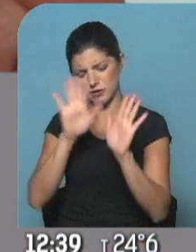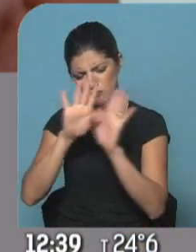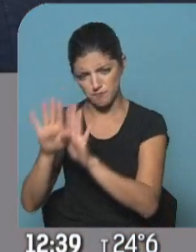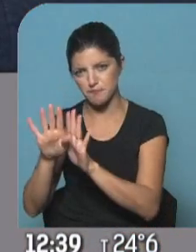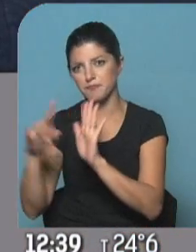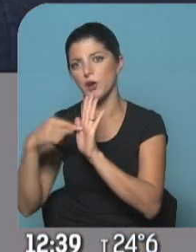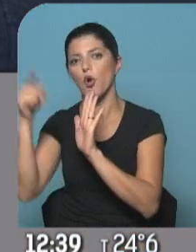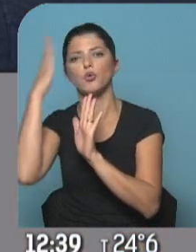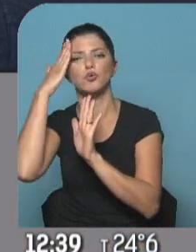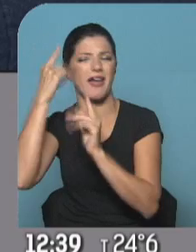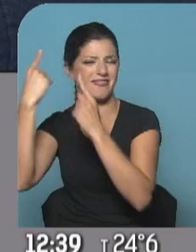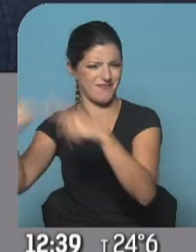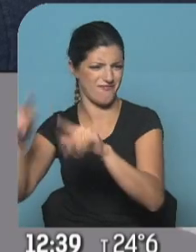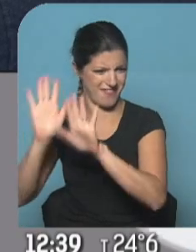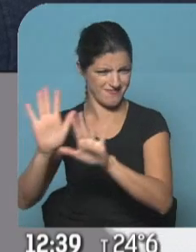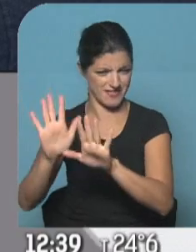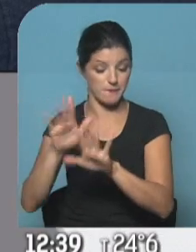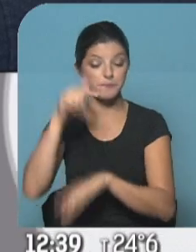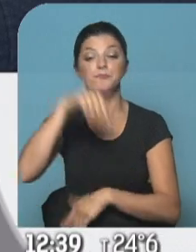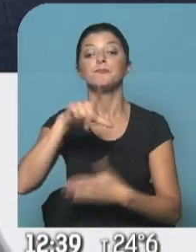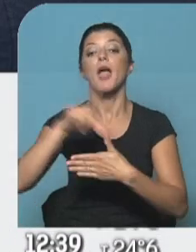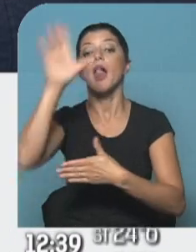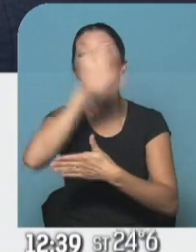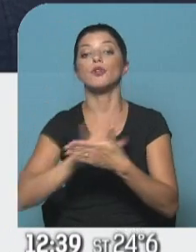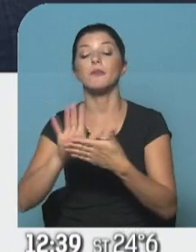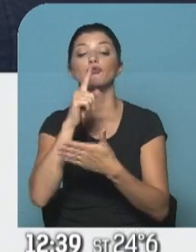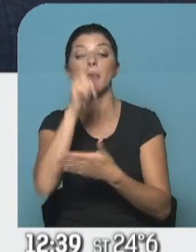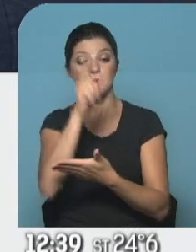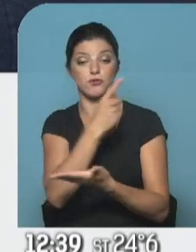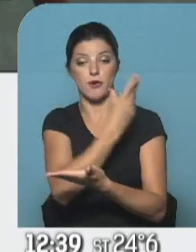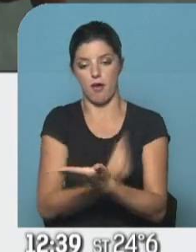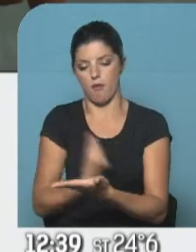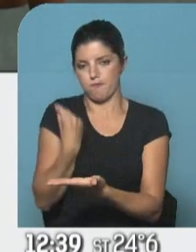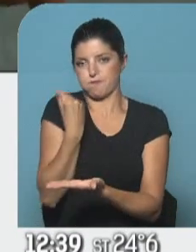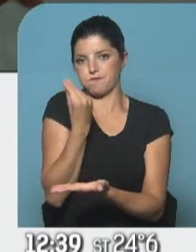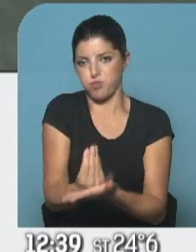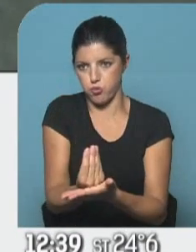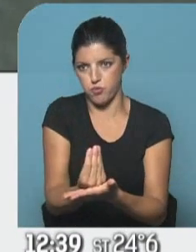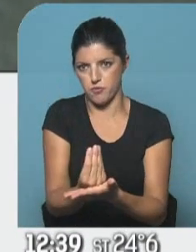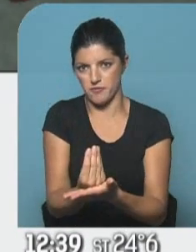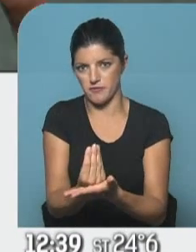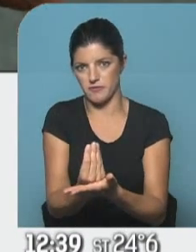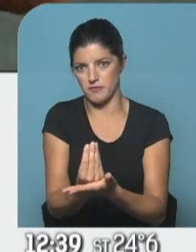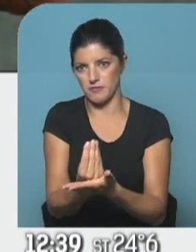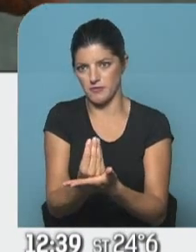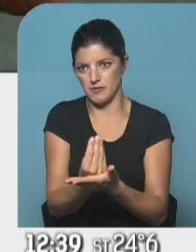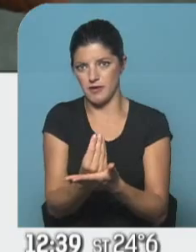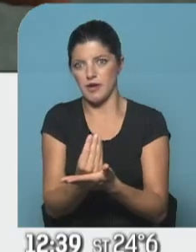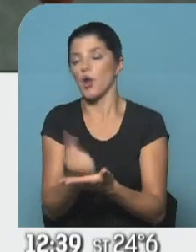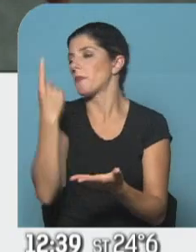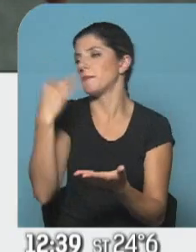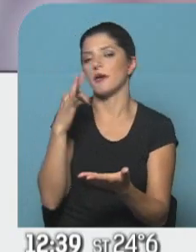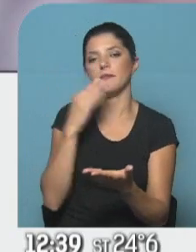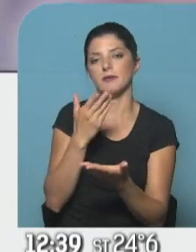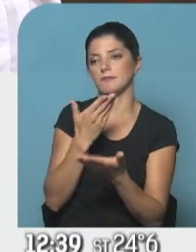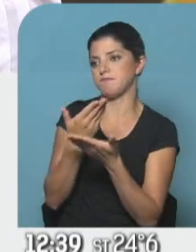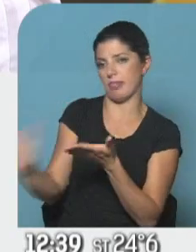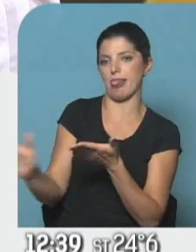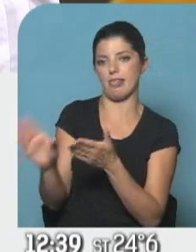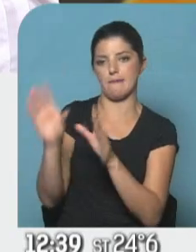ver con una cultura política diferente. En América Latina, si alguien te llevó al poder y vos te sentaste en el sillón presidencial, lo primero que tienes que hacer es